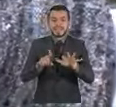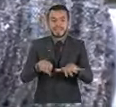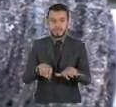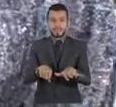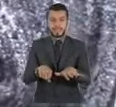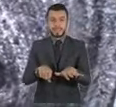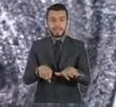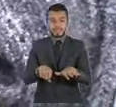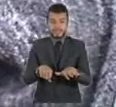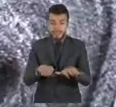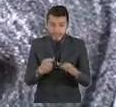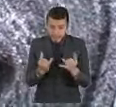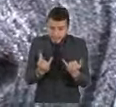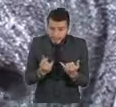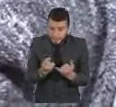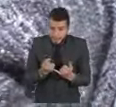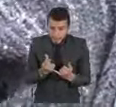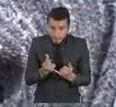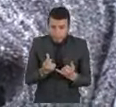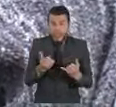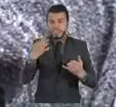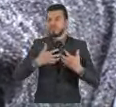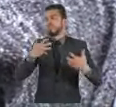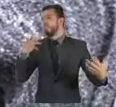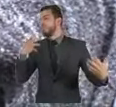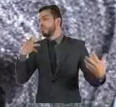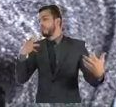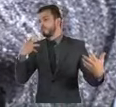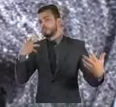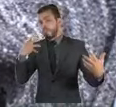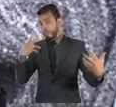con hogares y con MIPYMES que en los últimos 20 años.